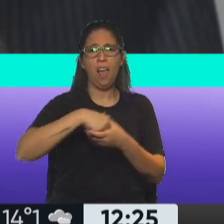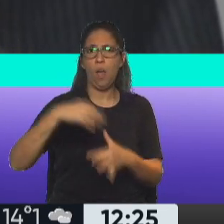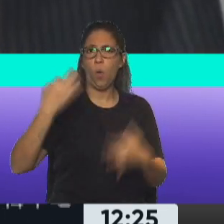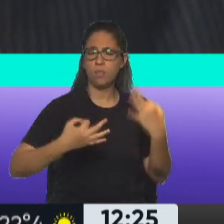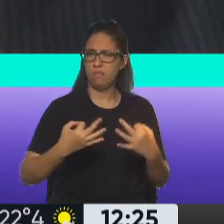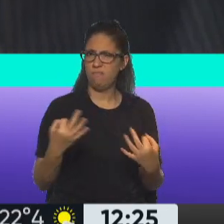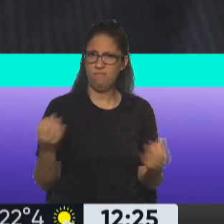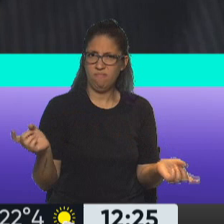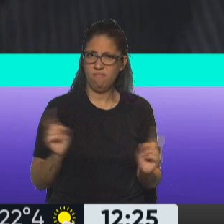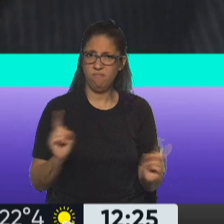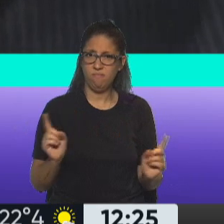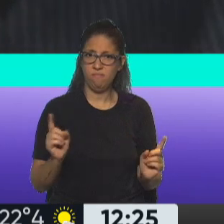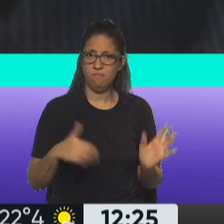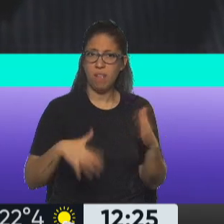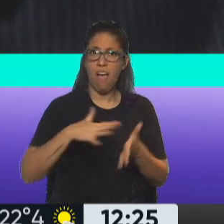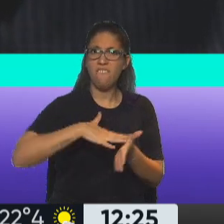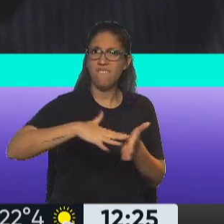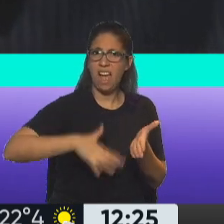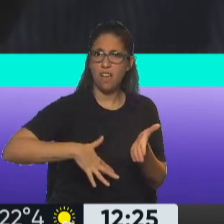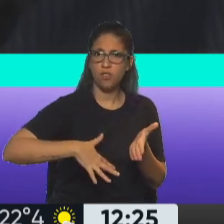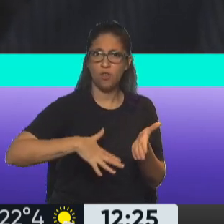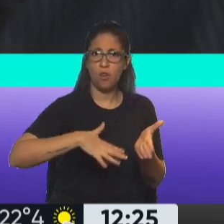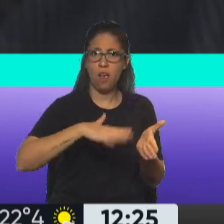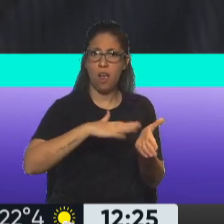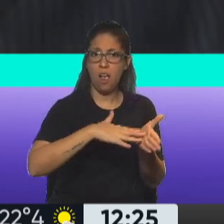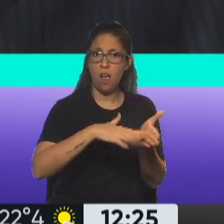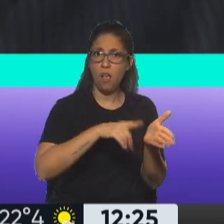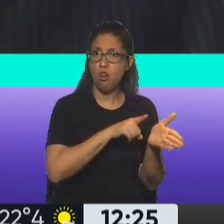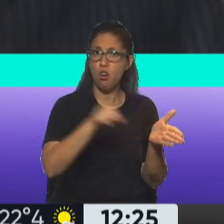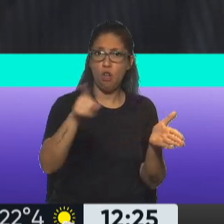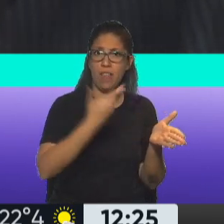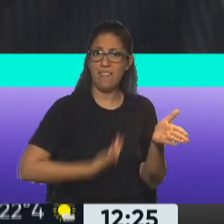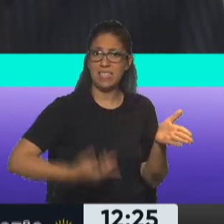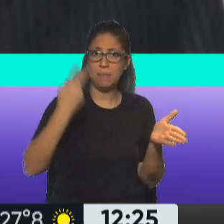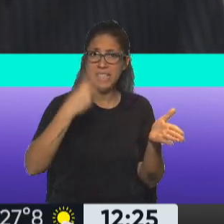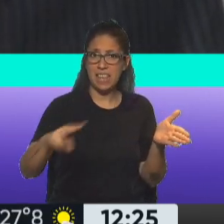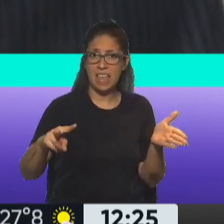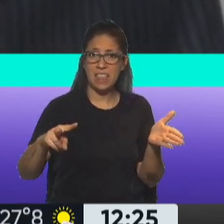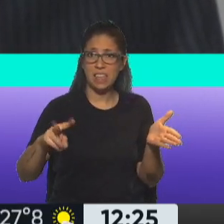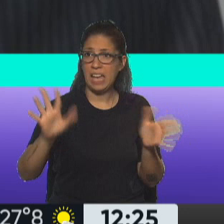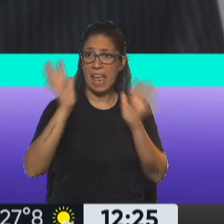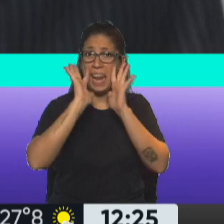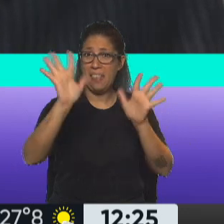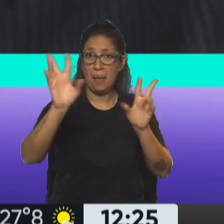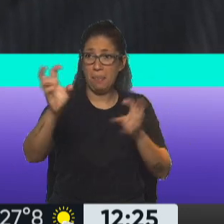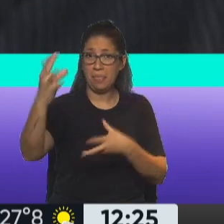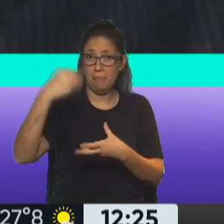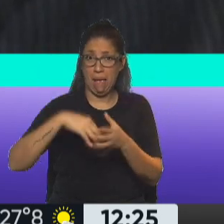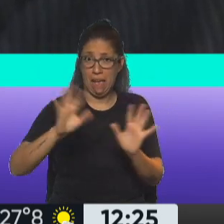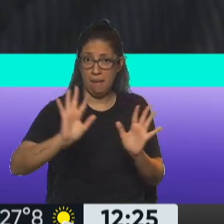sobre todo, haciendo fallos políticos, con un lenguaje hacia la vicepresidenta, que otra vez ni pincha ni corta en este tema,